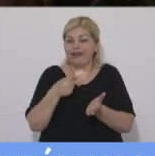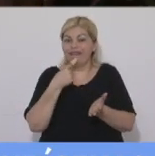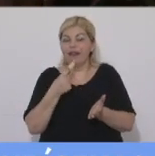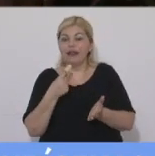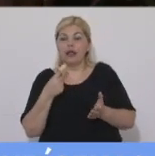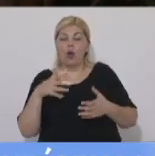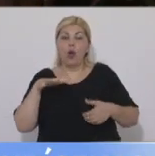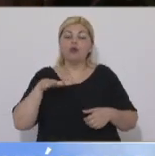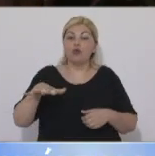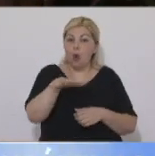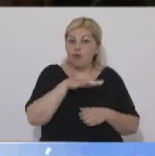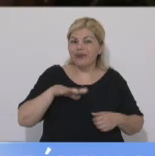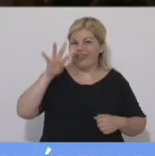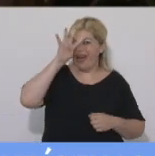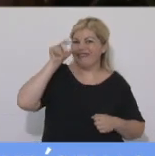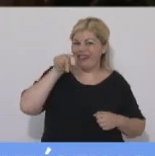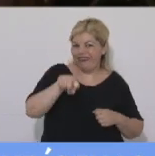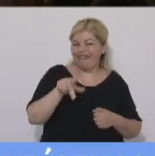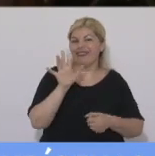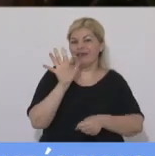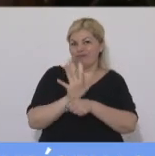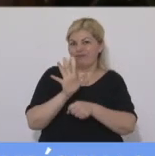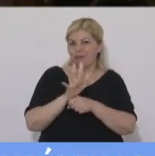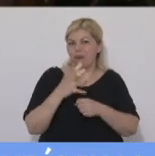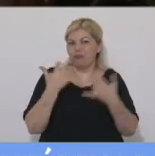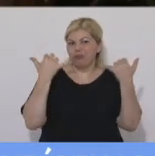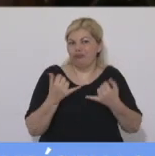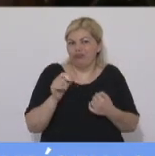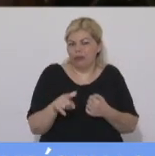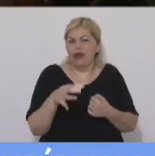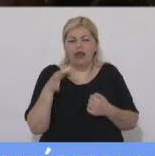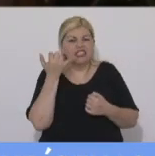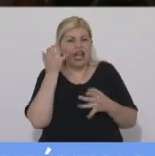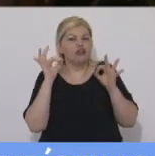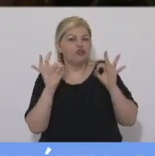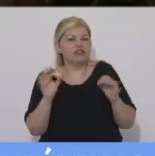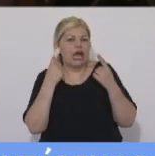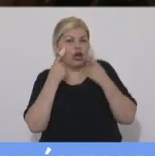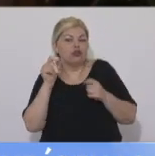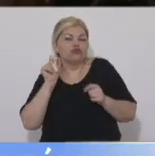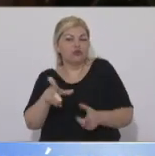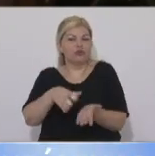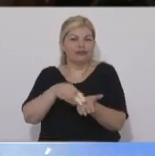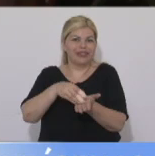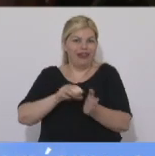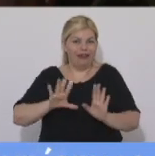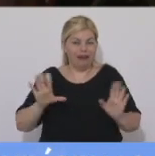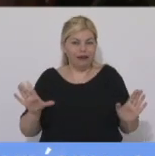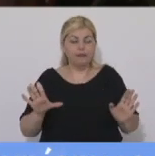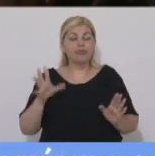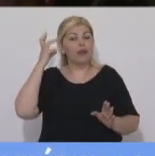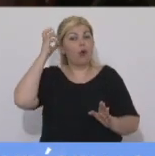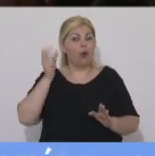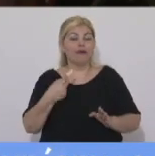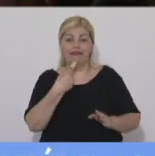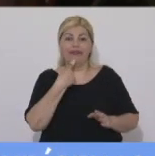comunidades indígenas debería bastar para el reconocimiento oficial de la propiedad. El tribunal dejó sentado que el